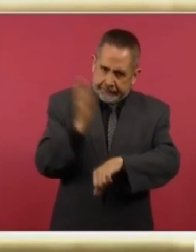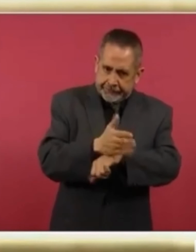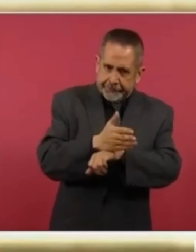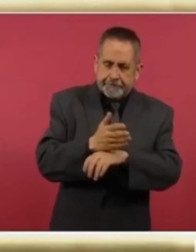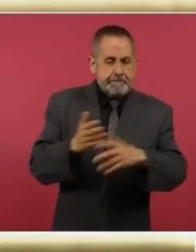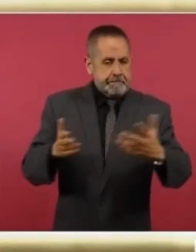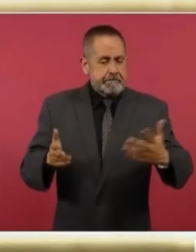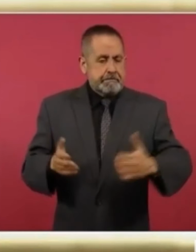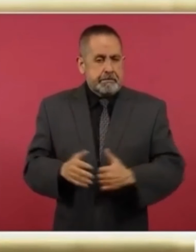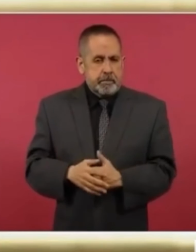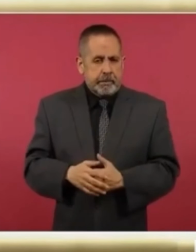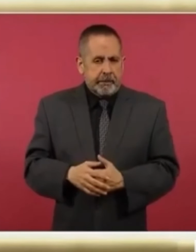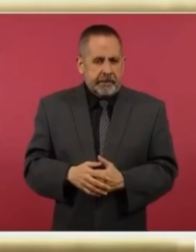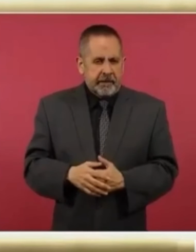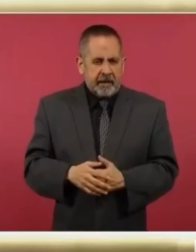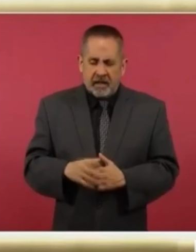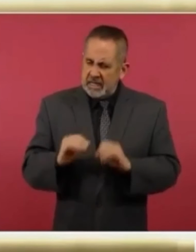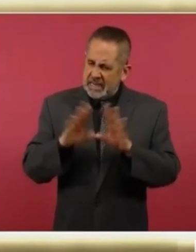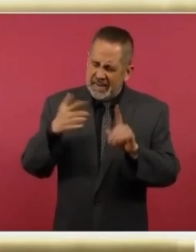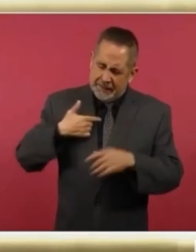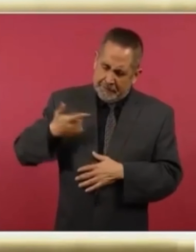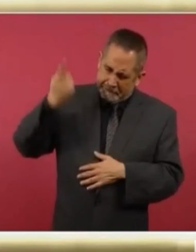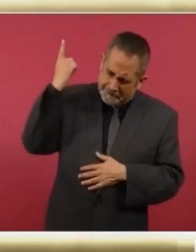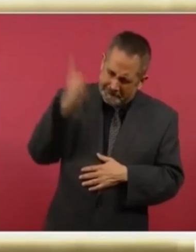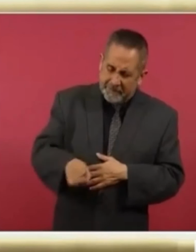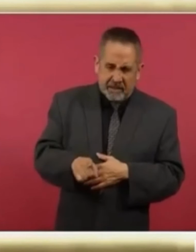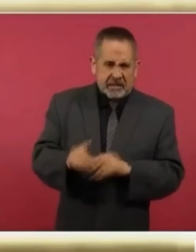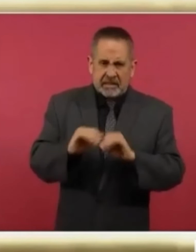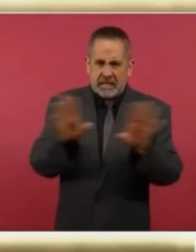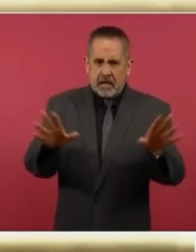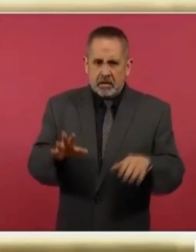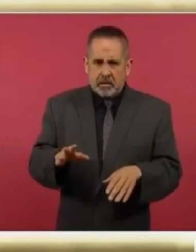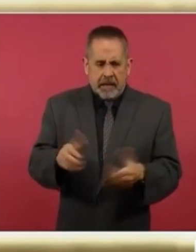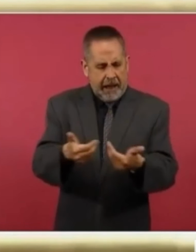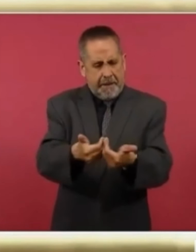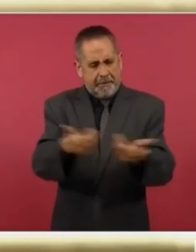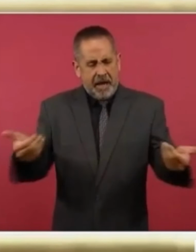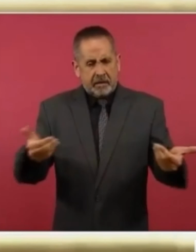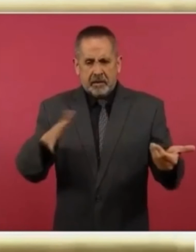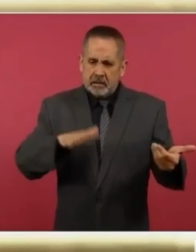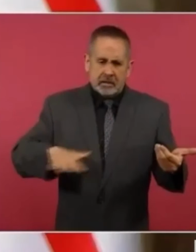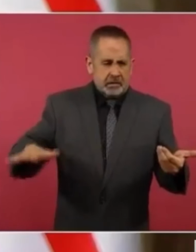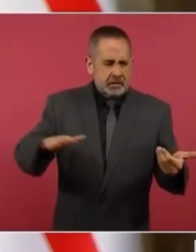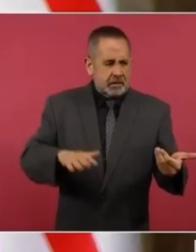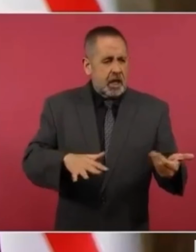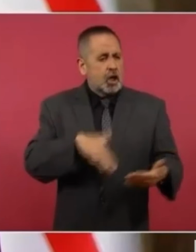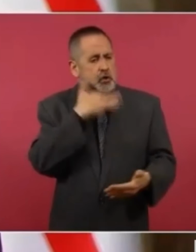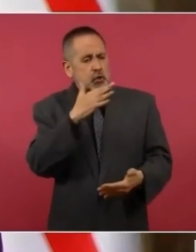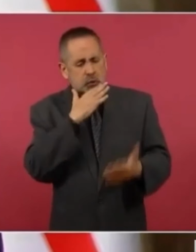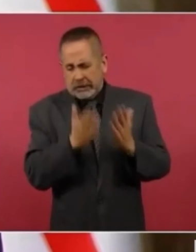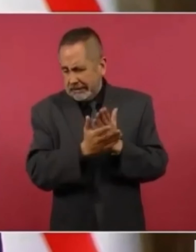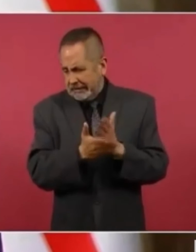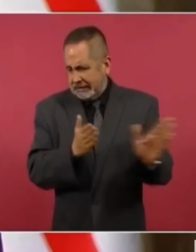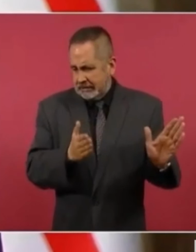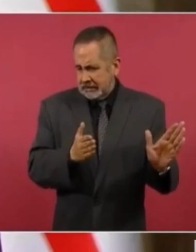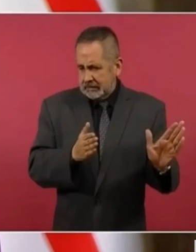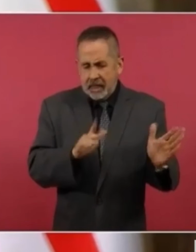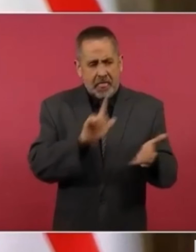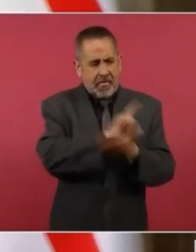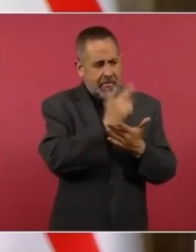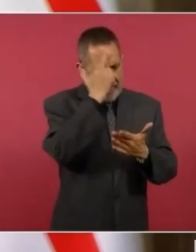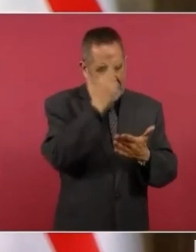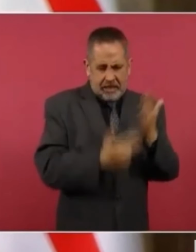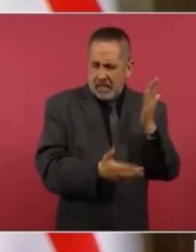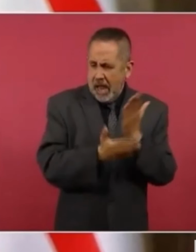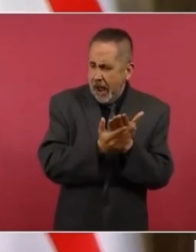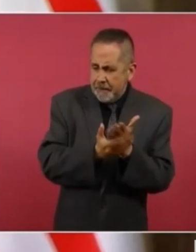Está bien marcada, bien pintada la raya. Una cosa es la delincuencia y otra